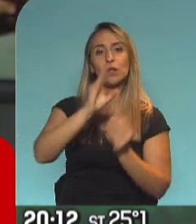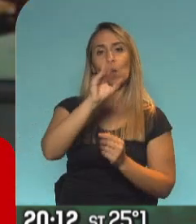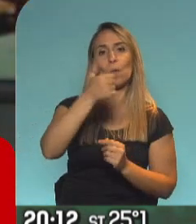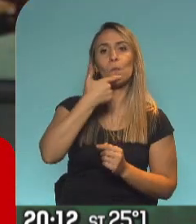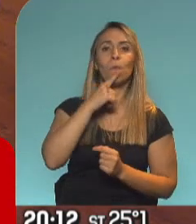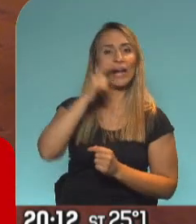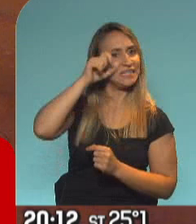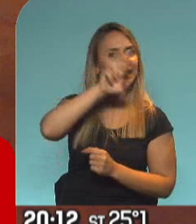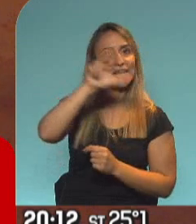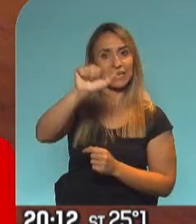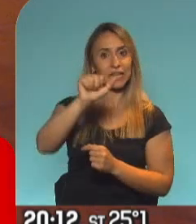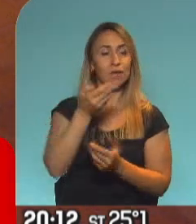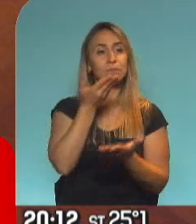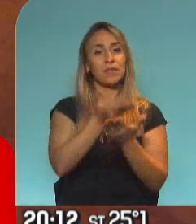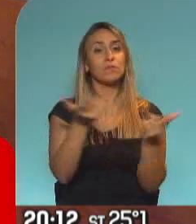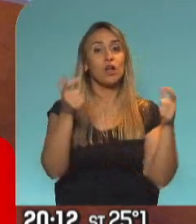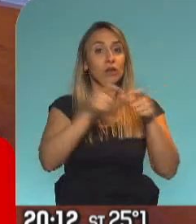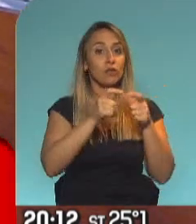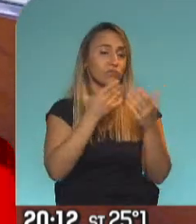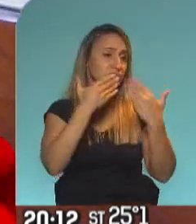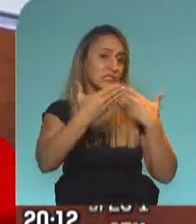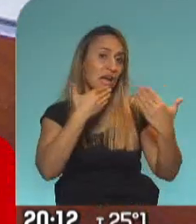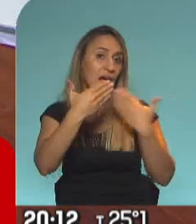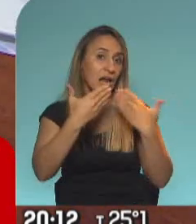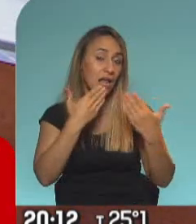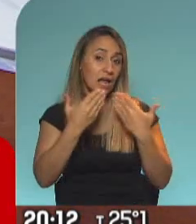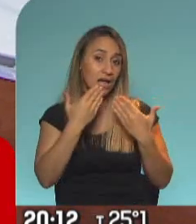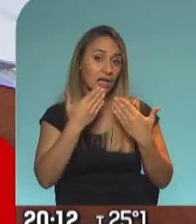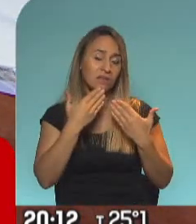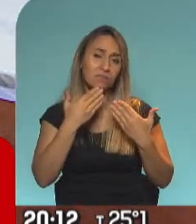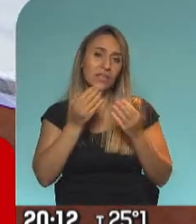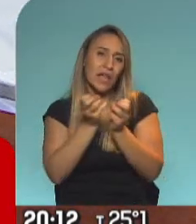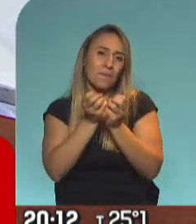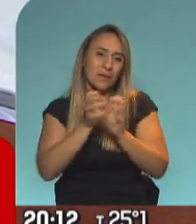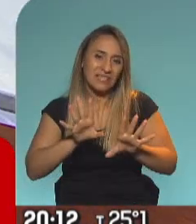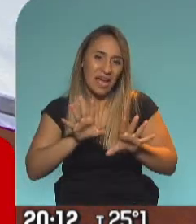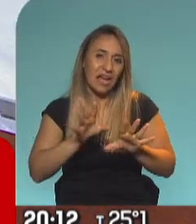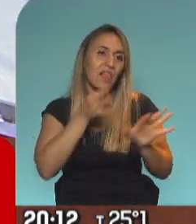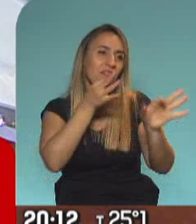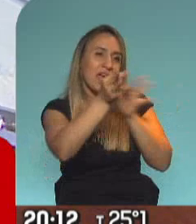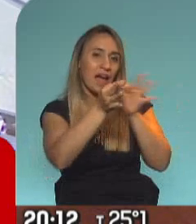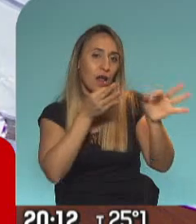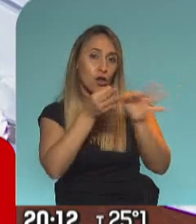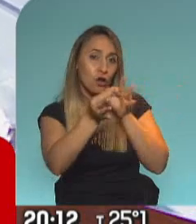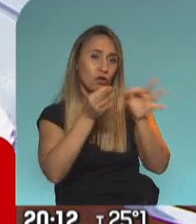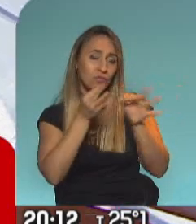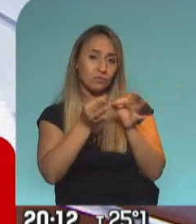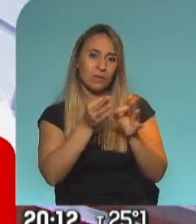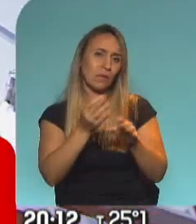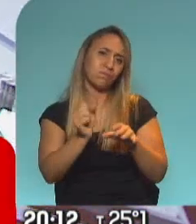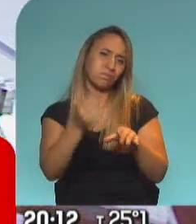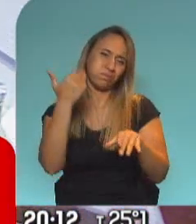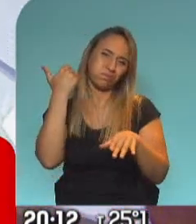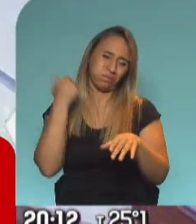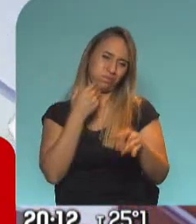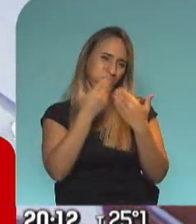poder charlar y reiniciar diálogos que veníamos en alguna medida